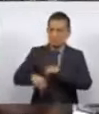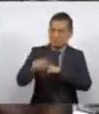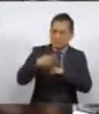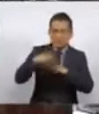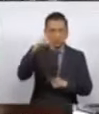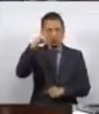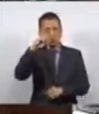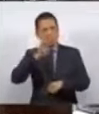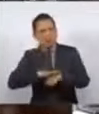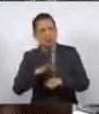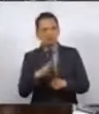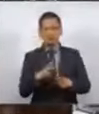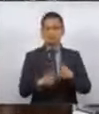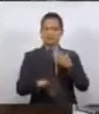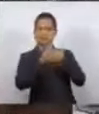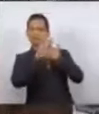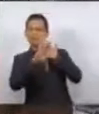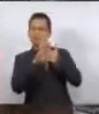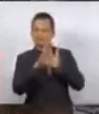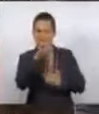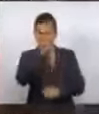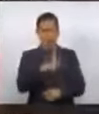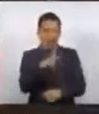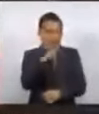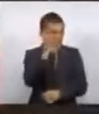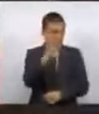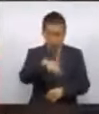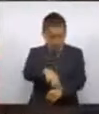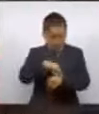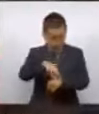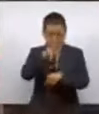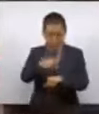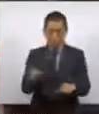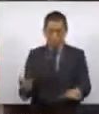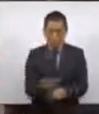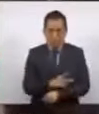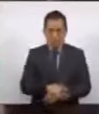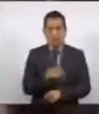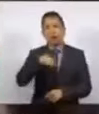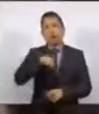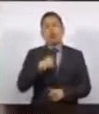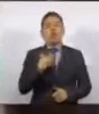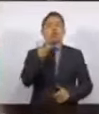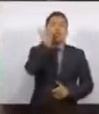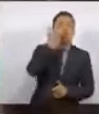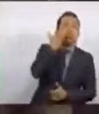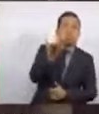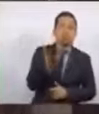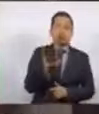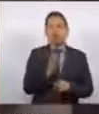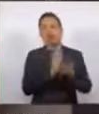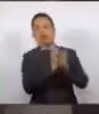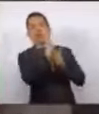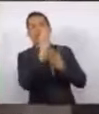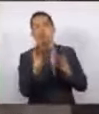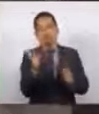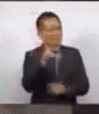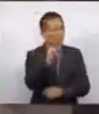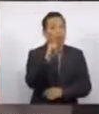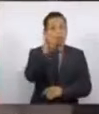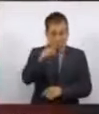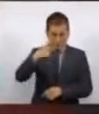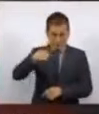es un drama, no es un cliché, es la realidad que vivimos millones de mexicanas. Usted lo ha dicho en